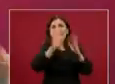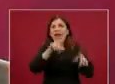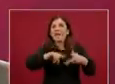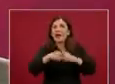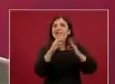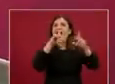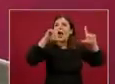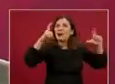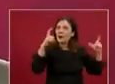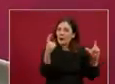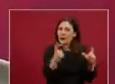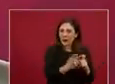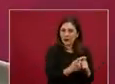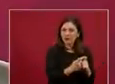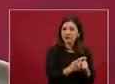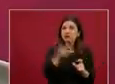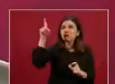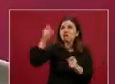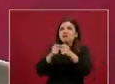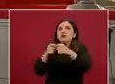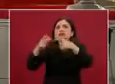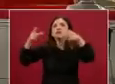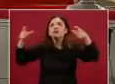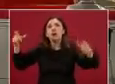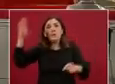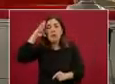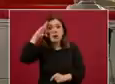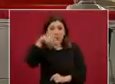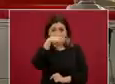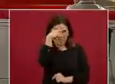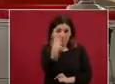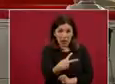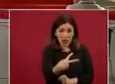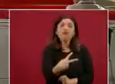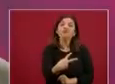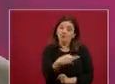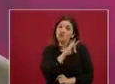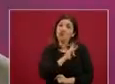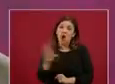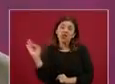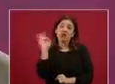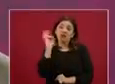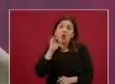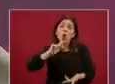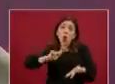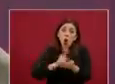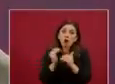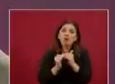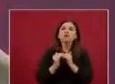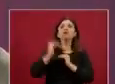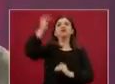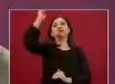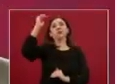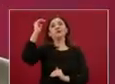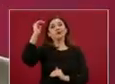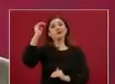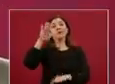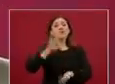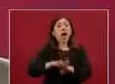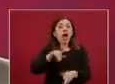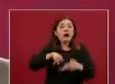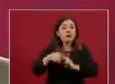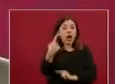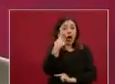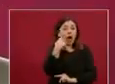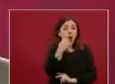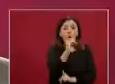una fase de descenso, están teniendo exacerbaciones. México no está exento del riesgo de un rebrote, particularmente entre octubre